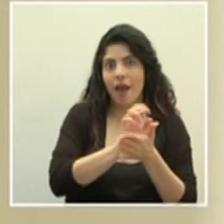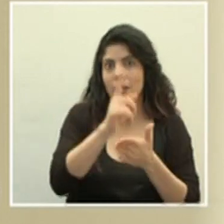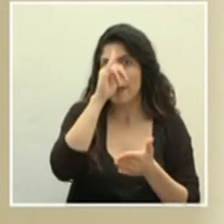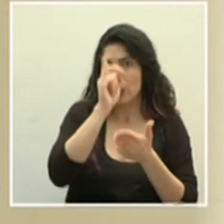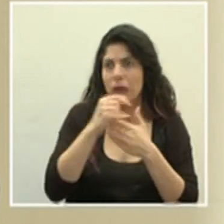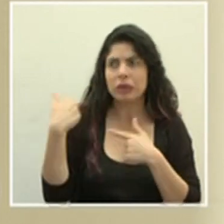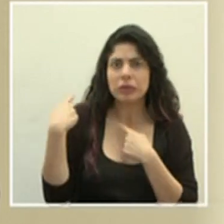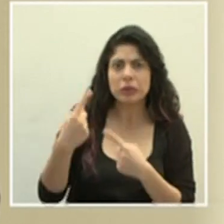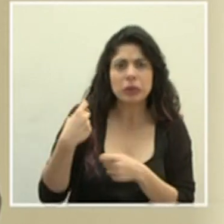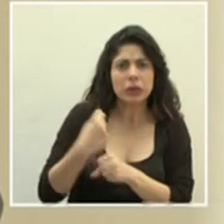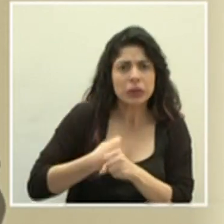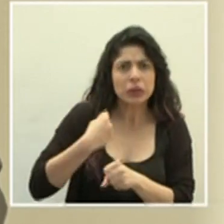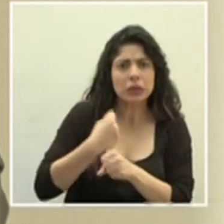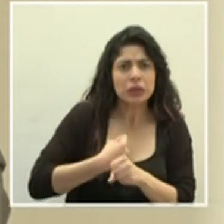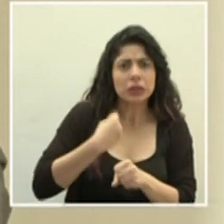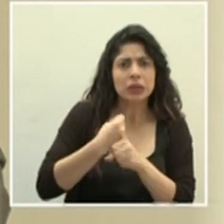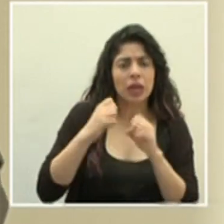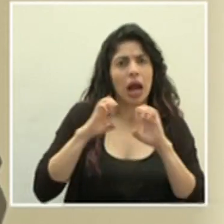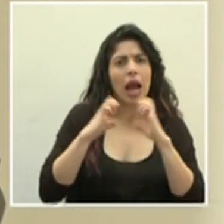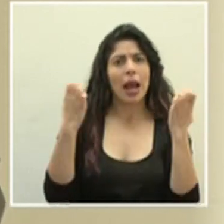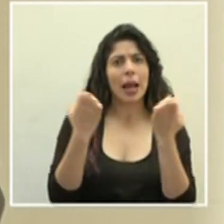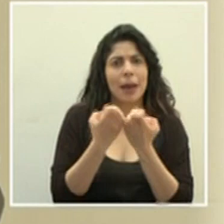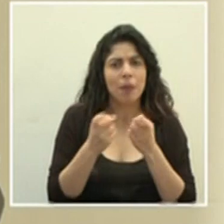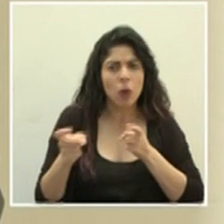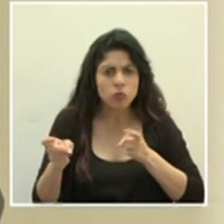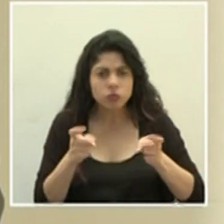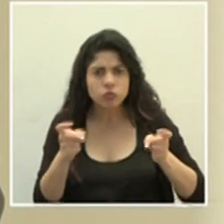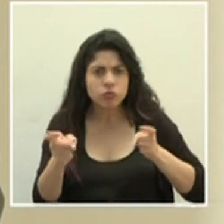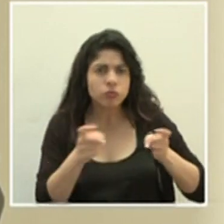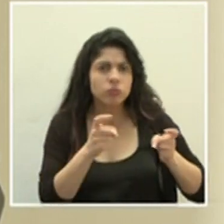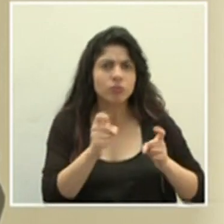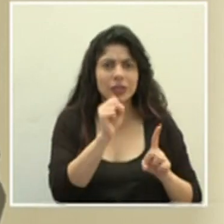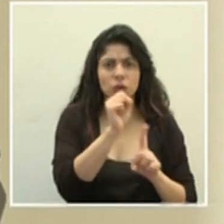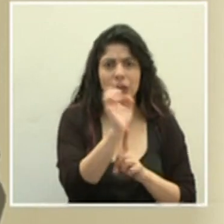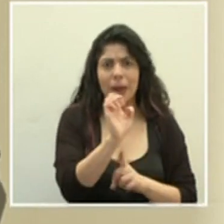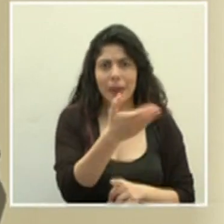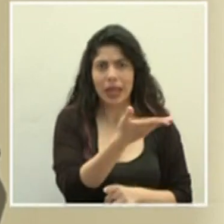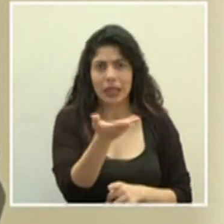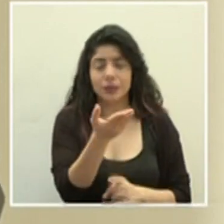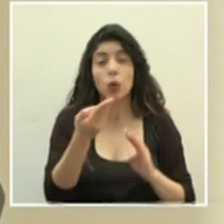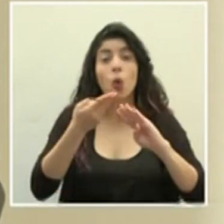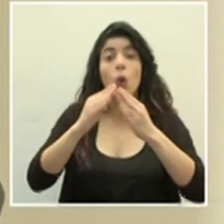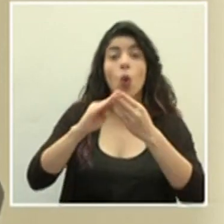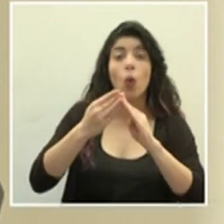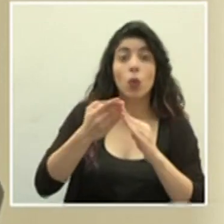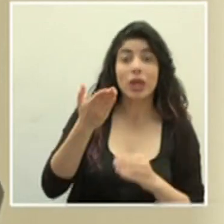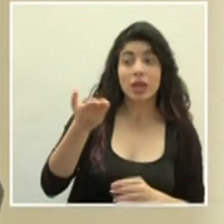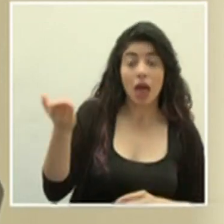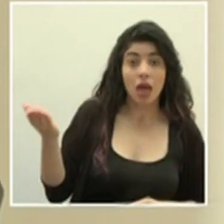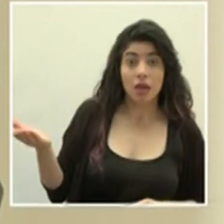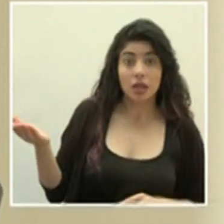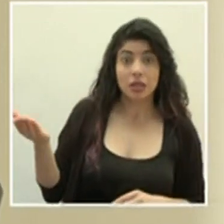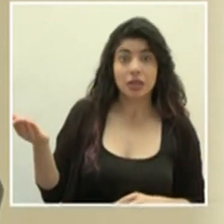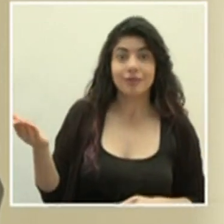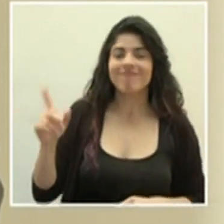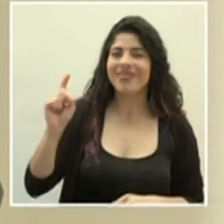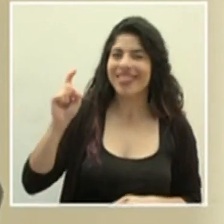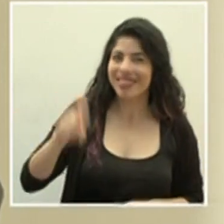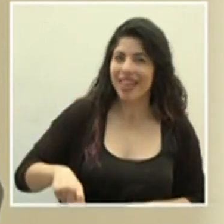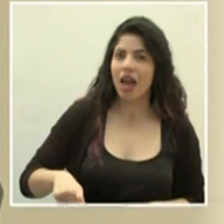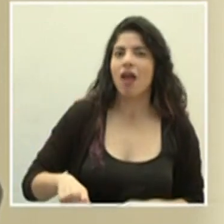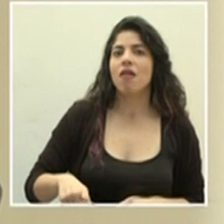trabajando como equipo de manejo de la situación de emergencia. Las comunidades